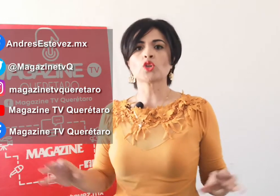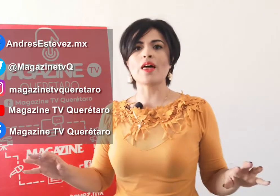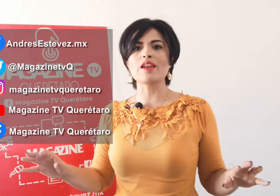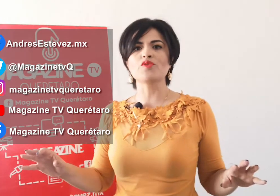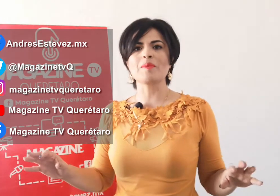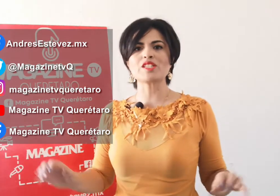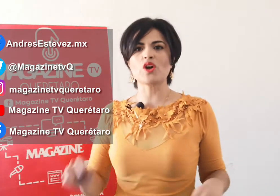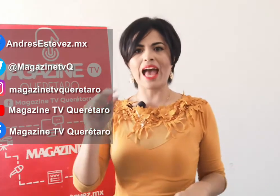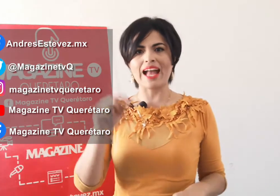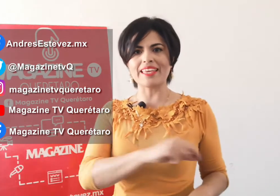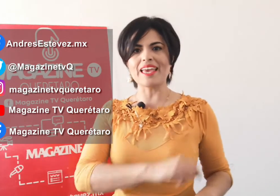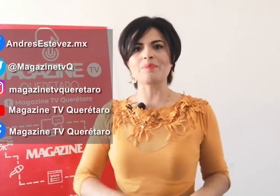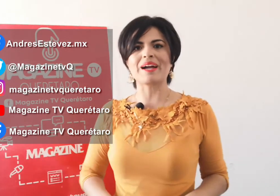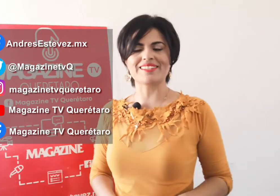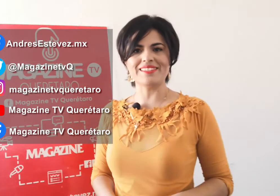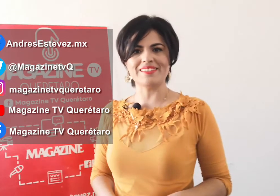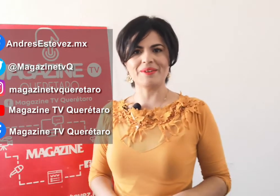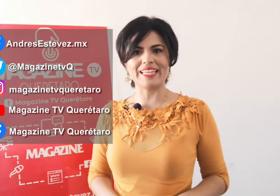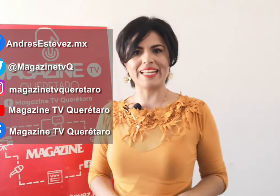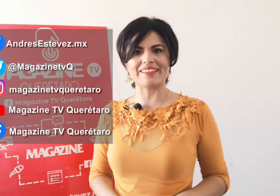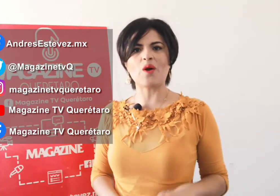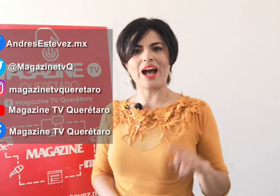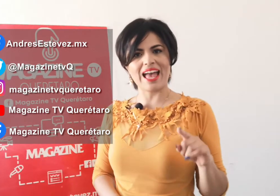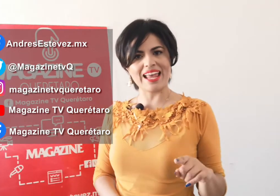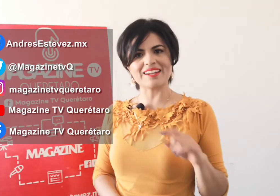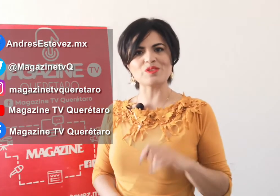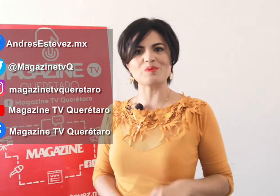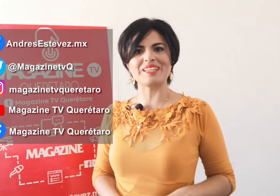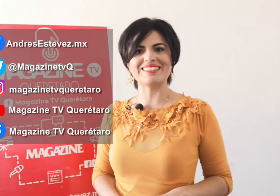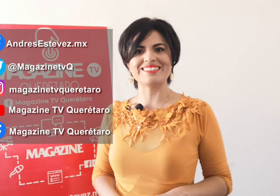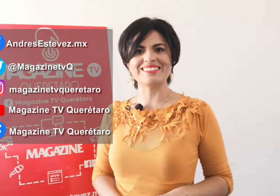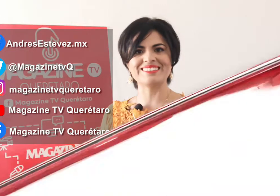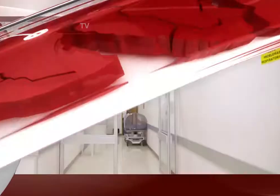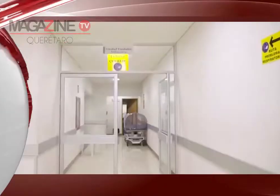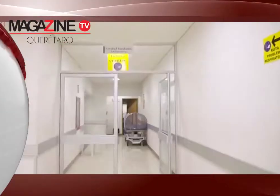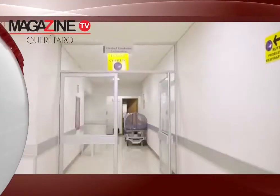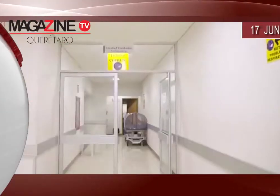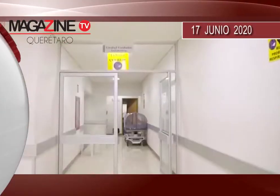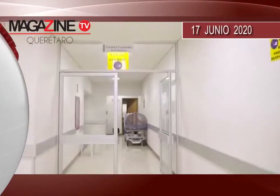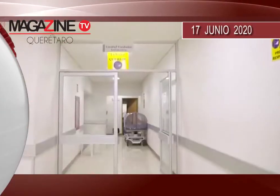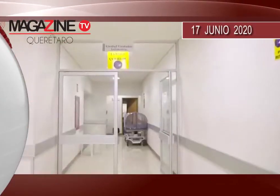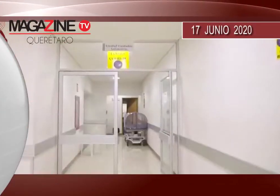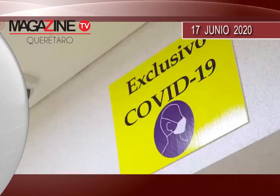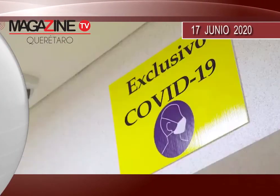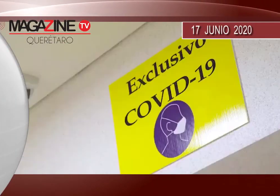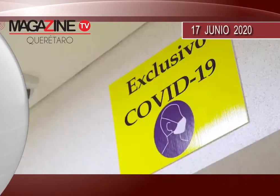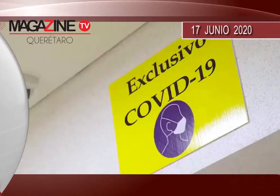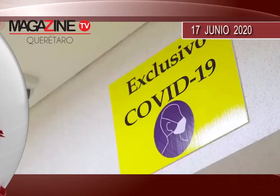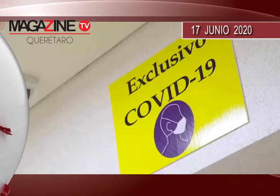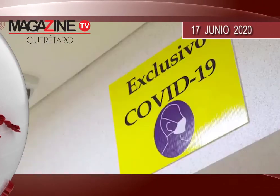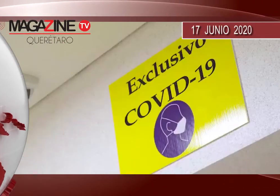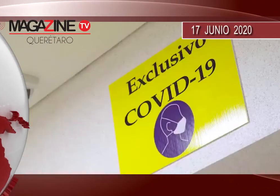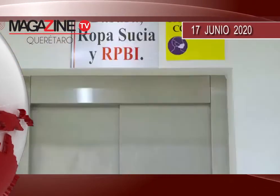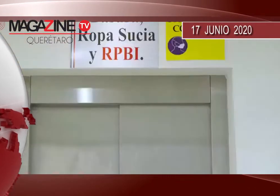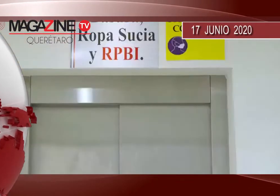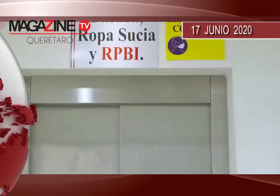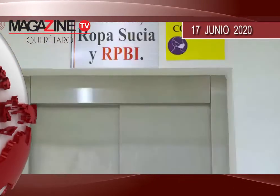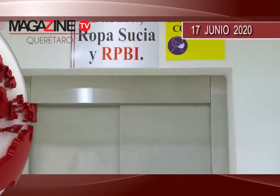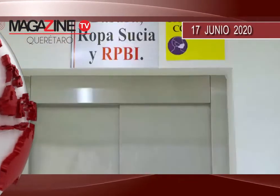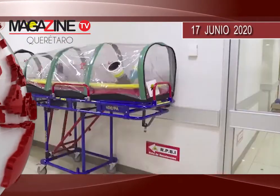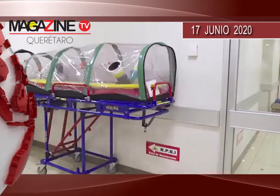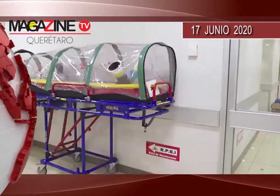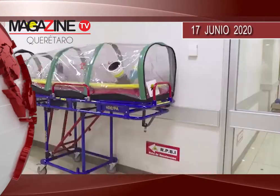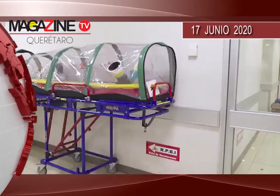Querétaro. Toda la información aquí en Magazine TV Querétaro. El resumen. Tras dar a conocer que la dexametasona